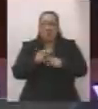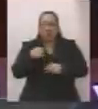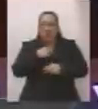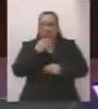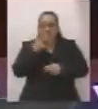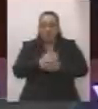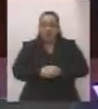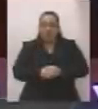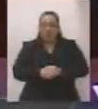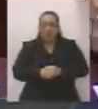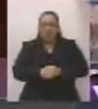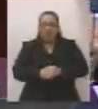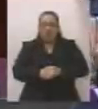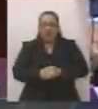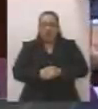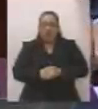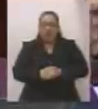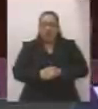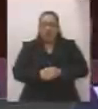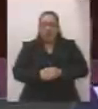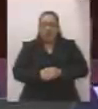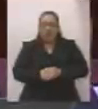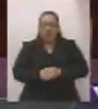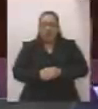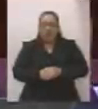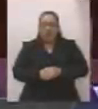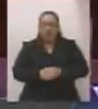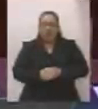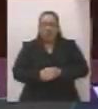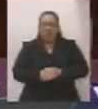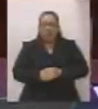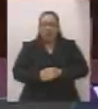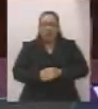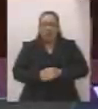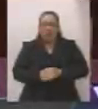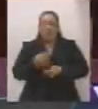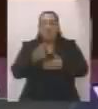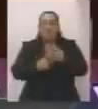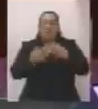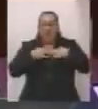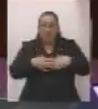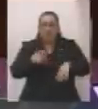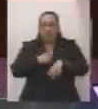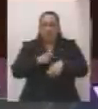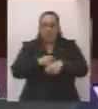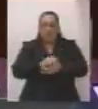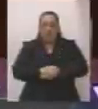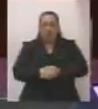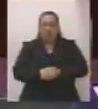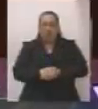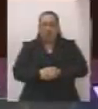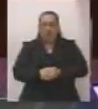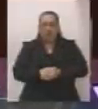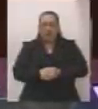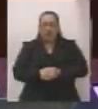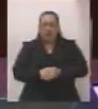que hay como unos límites, ¿no? Y que ese tipo de programas generan un alivio, como su nombre lo indica, temporal. Por eso creo que